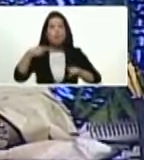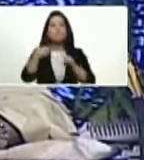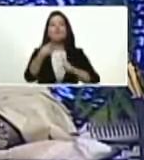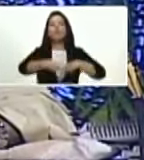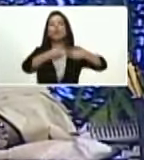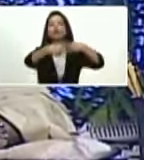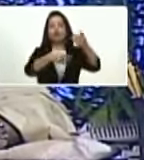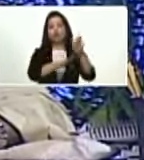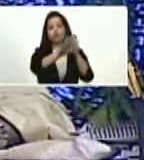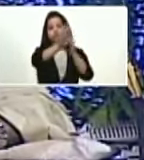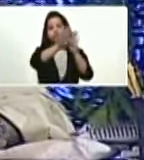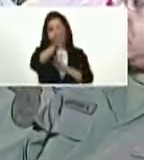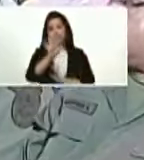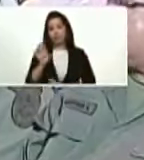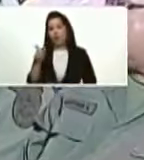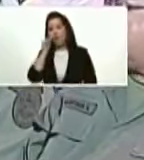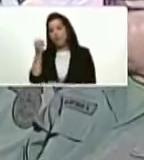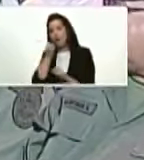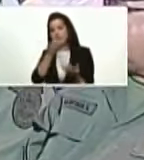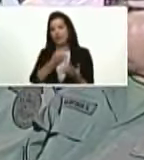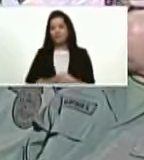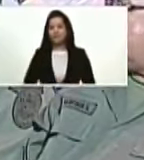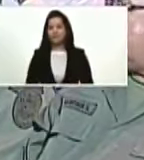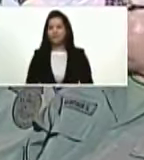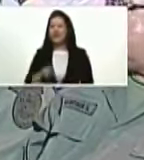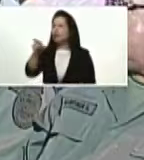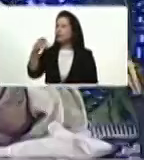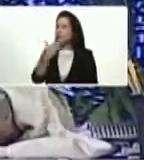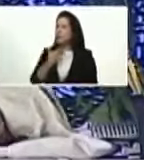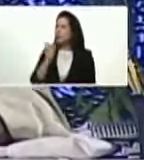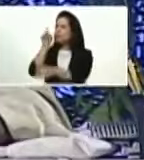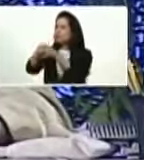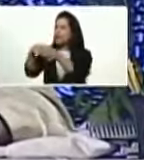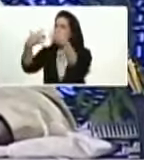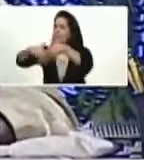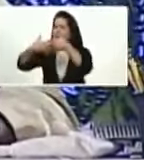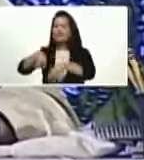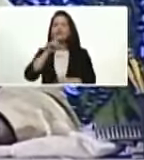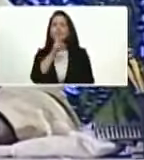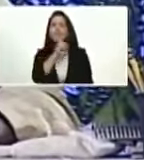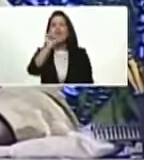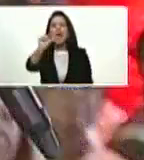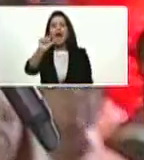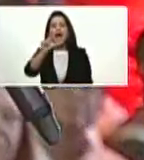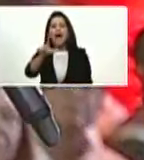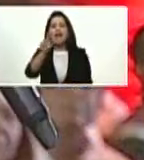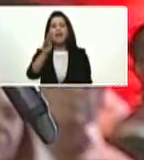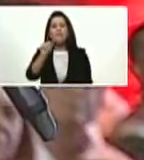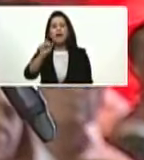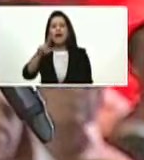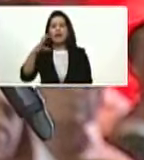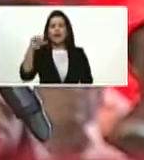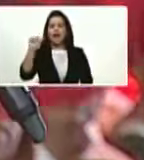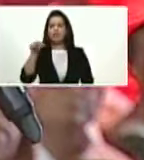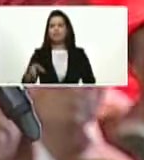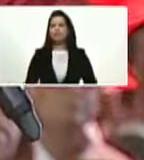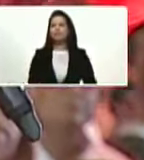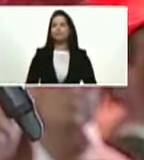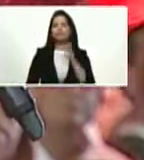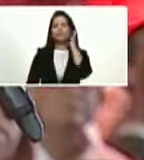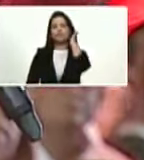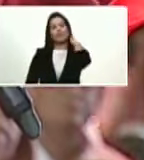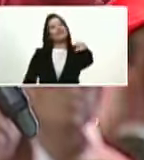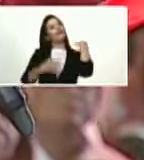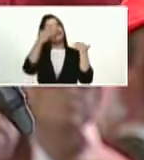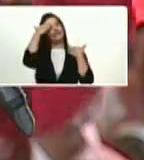Buenas tardes, presidente. Néstor es de la empresa Albarca. Correcto, saludo, ¿no? Revolucionario de parte de